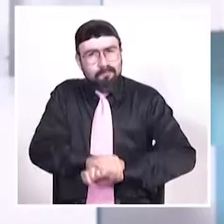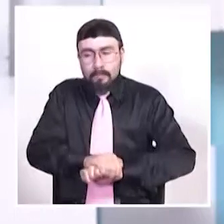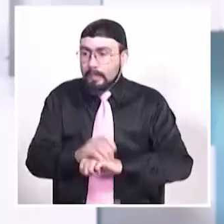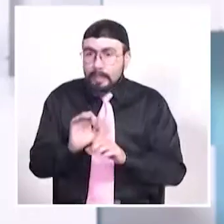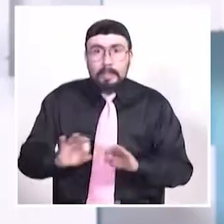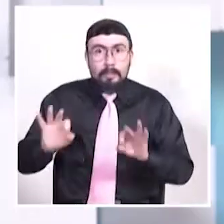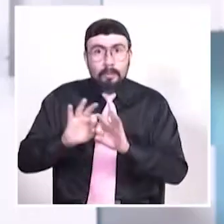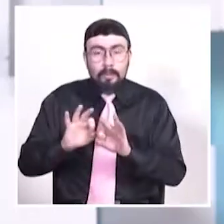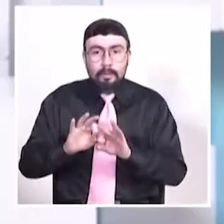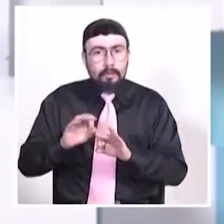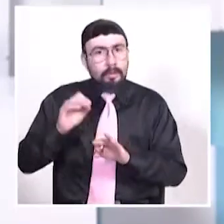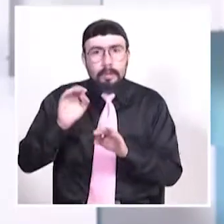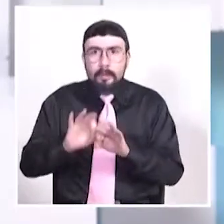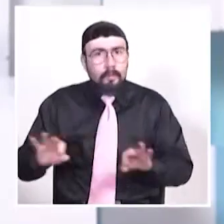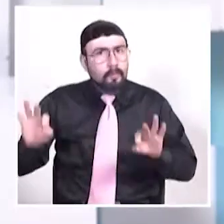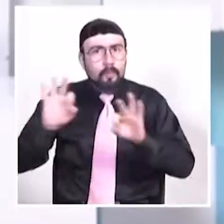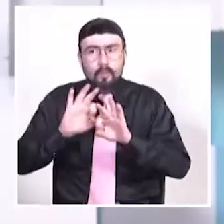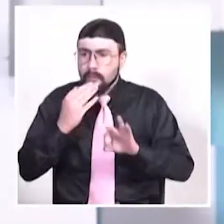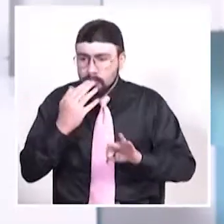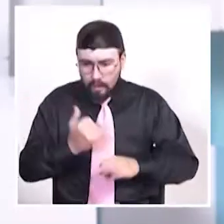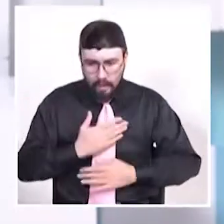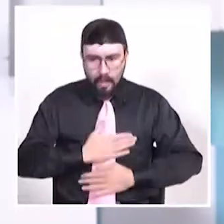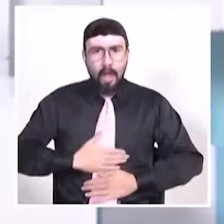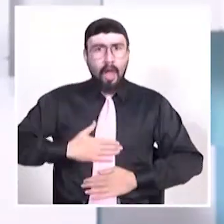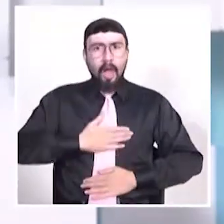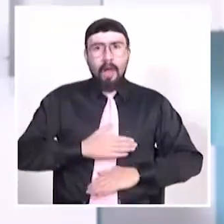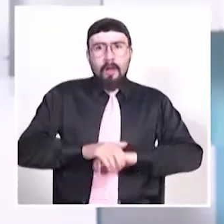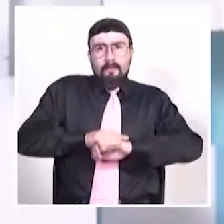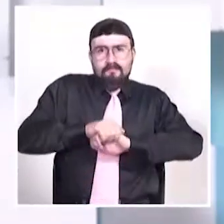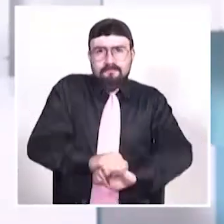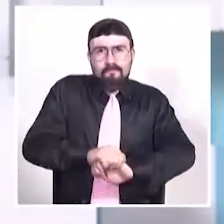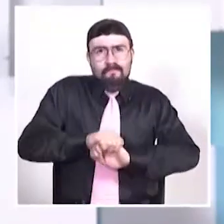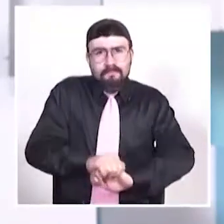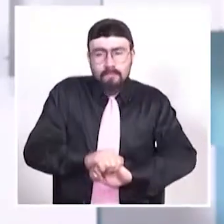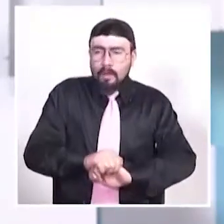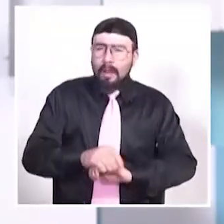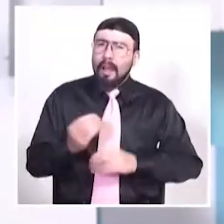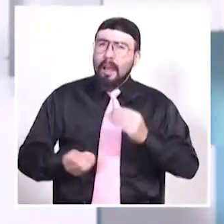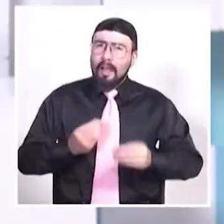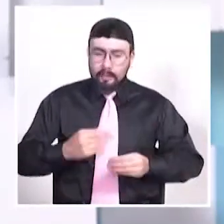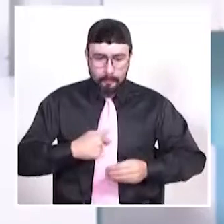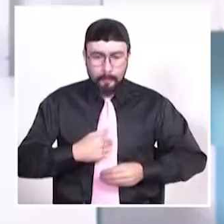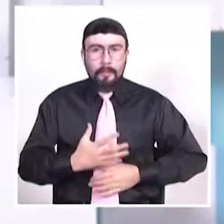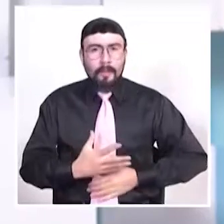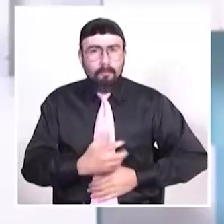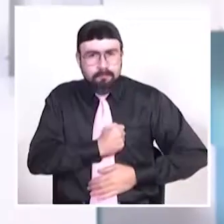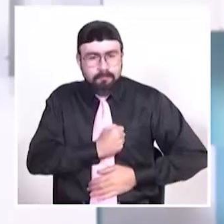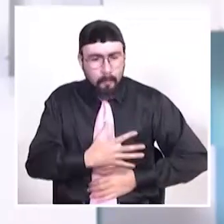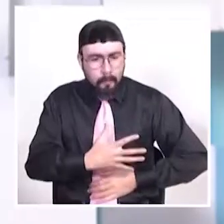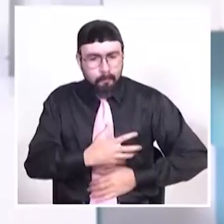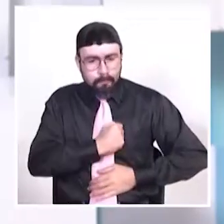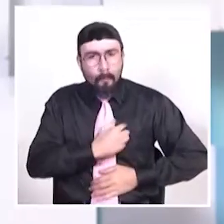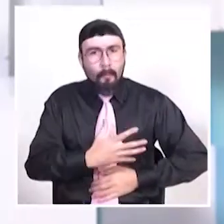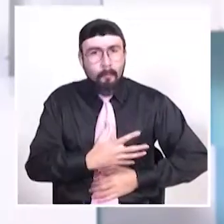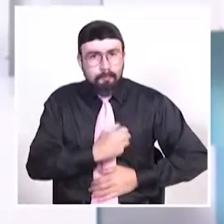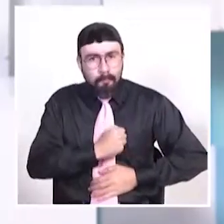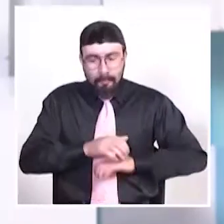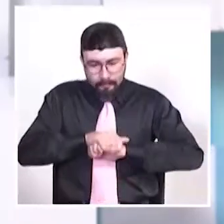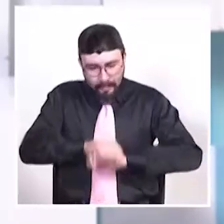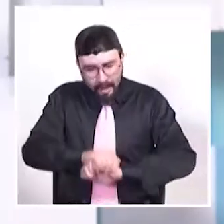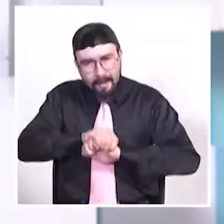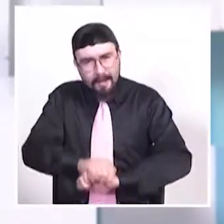porque cuando nosotros hacemos una compresión torácica, que lo que se hace es exprimir ese corazón como bomba. Si